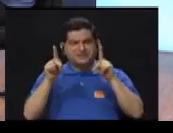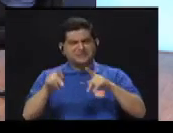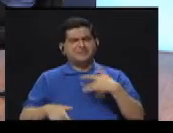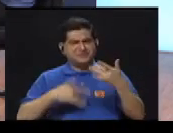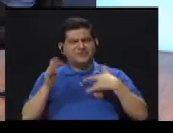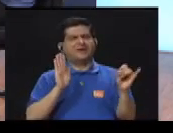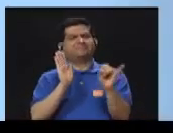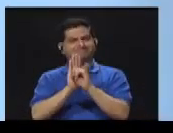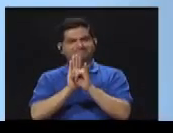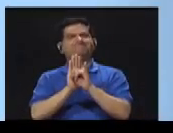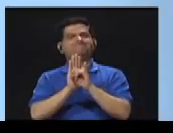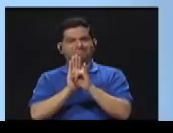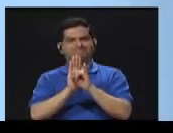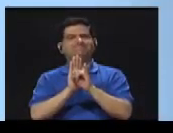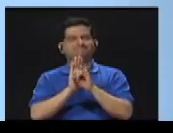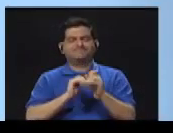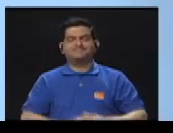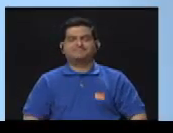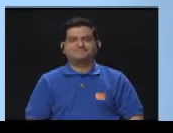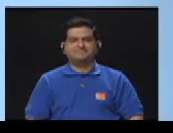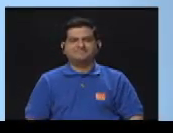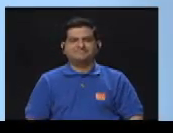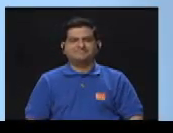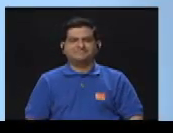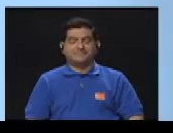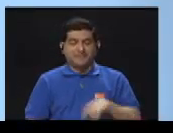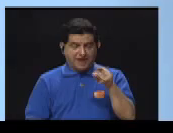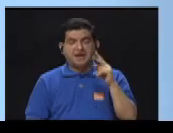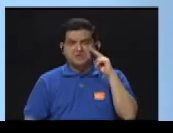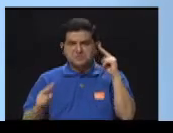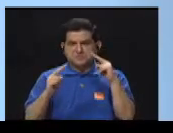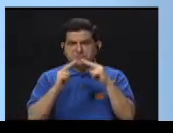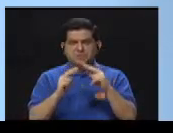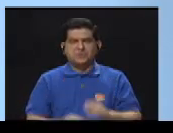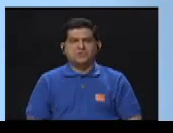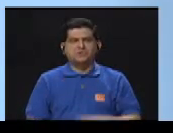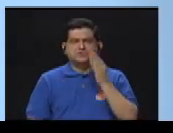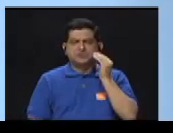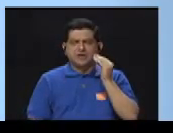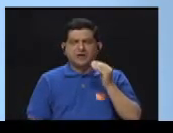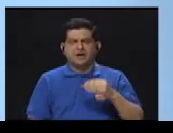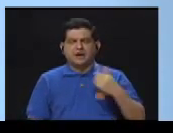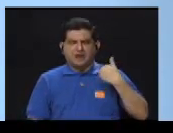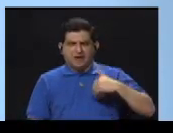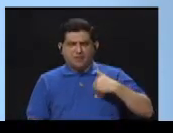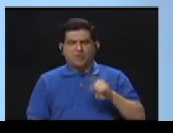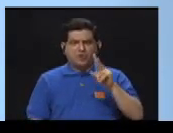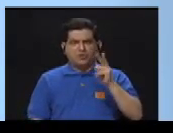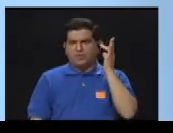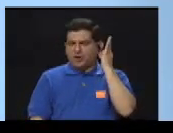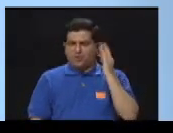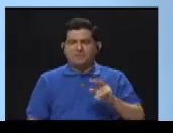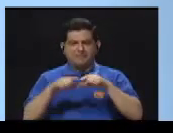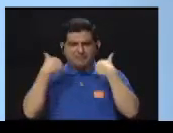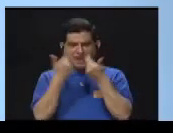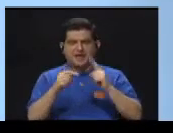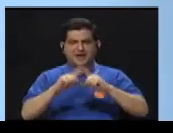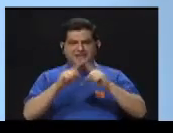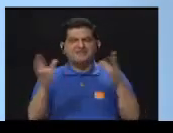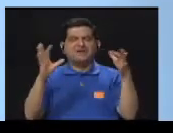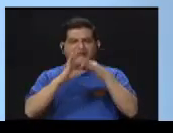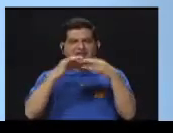sentían identificados por ahí. Y ellos conocían al abuelo de una compañera del grupo también. Entonces ya había como varios